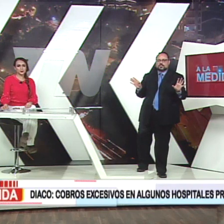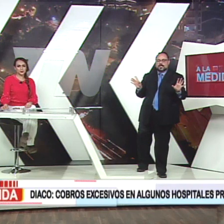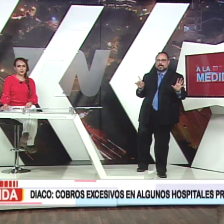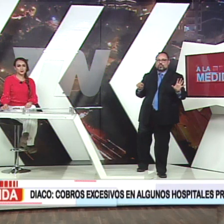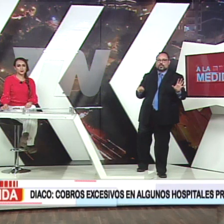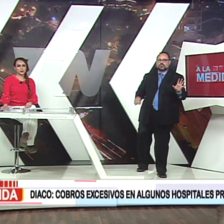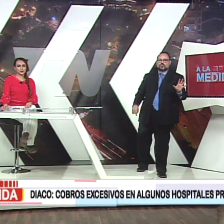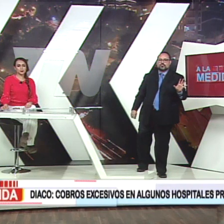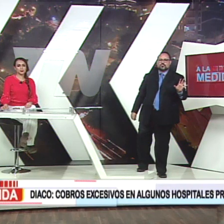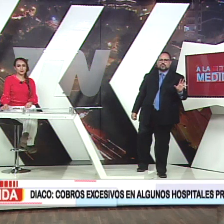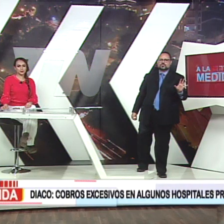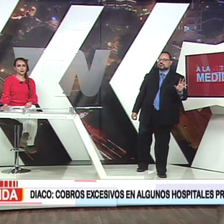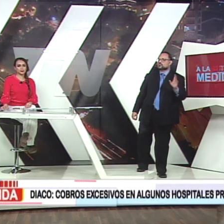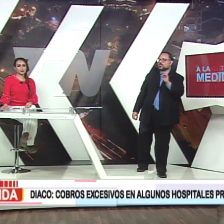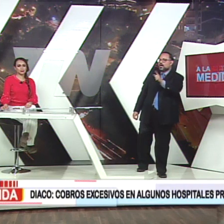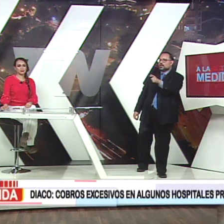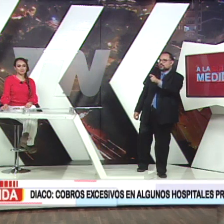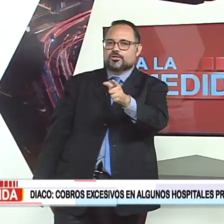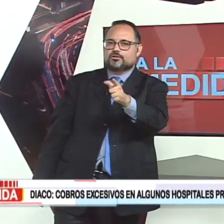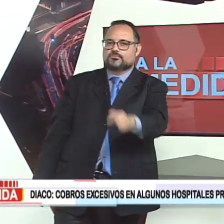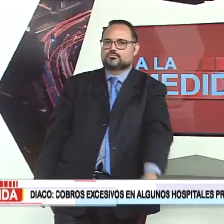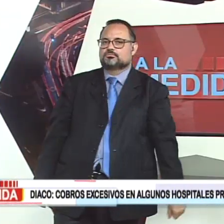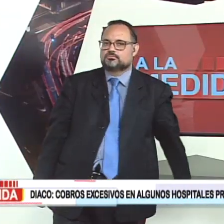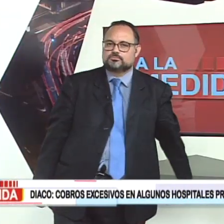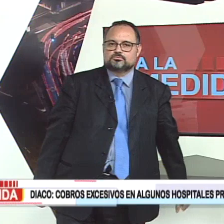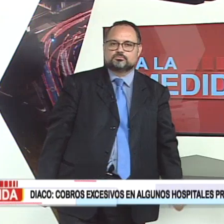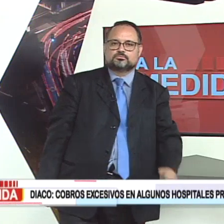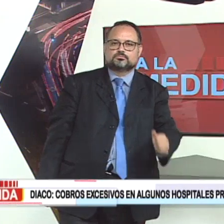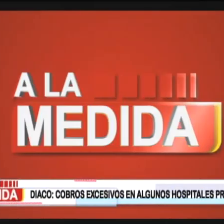pausa comercial recuerde no cambia porque somos a la medida